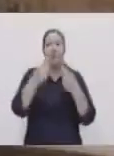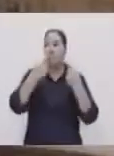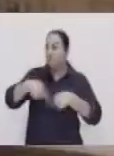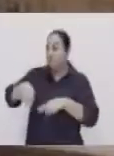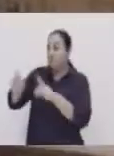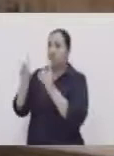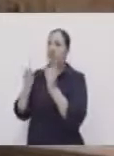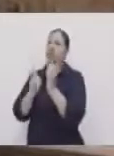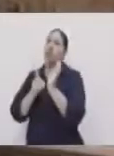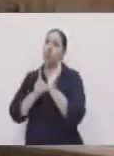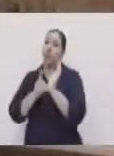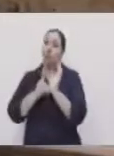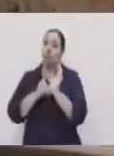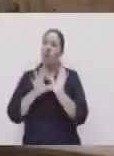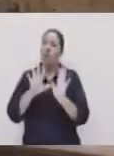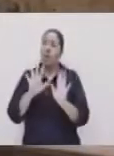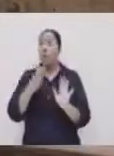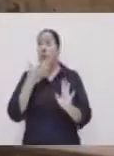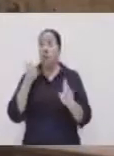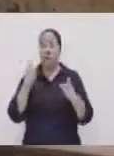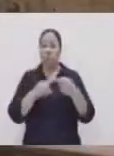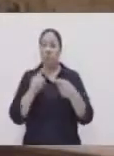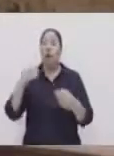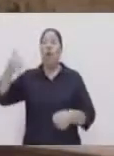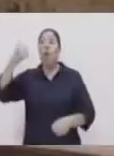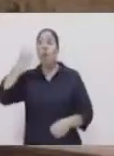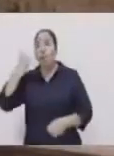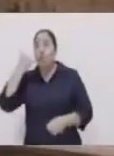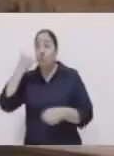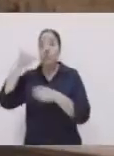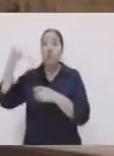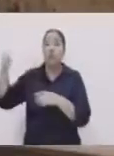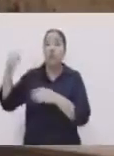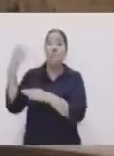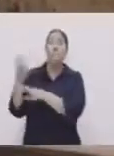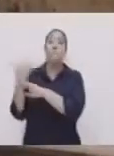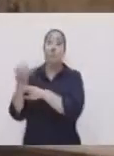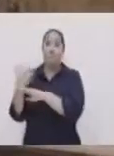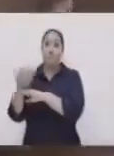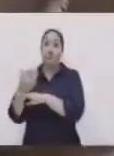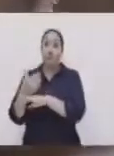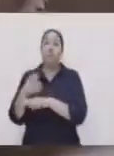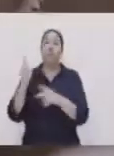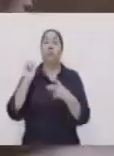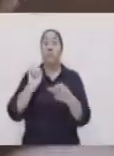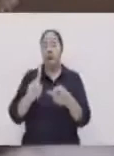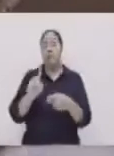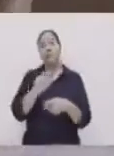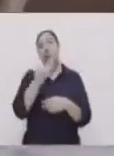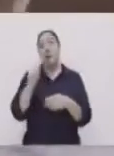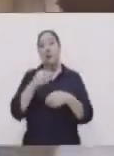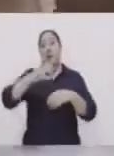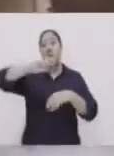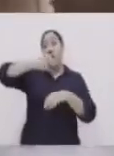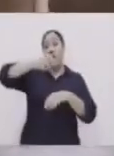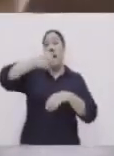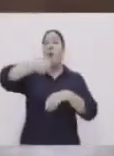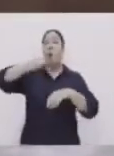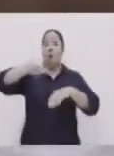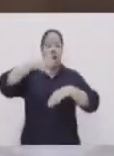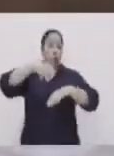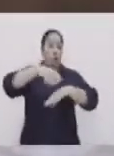Primero, se debe llamar a los bomberos. Segundo, aplicar agua de manera abundante y cubrirlas con un trapo